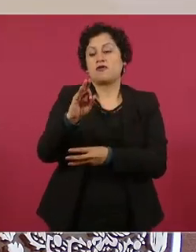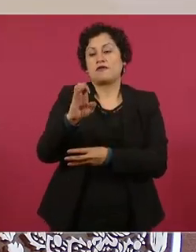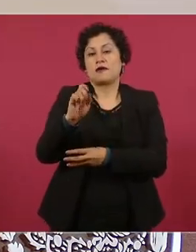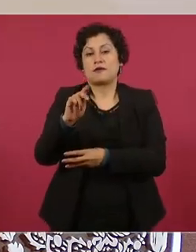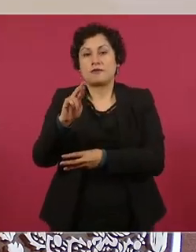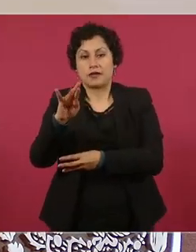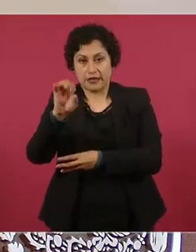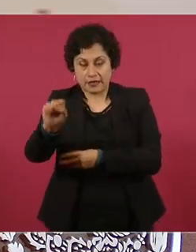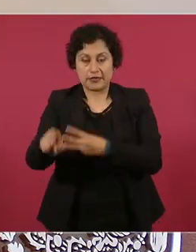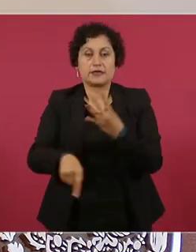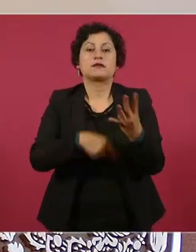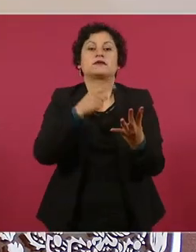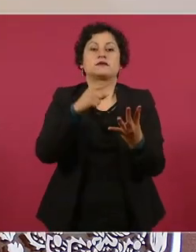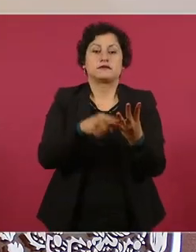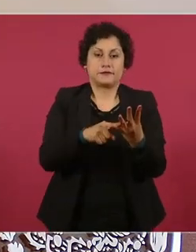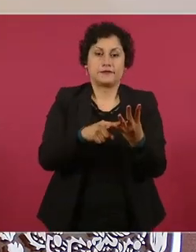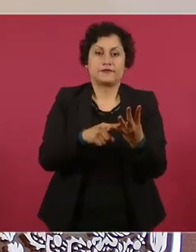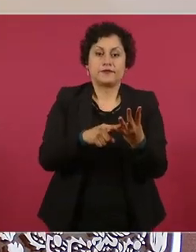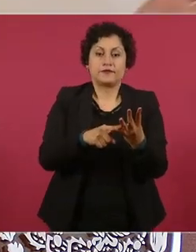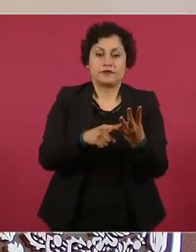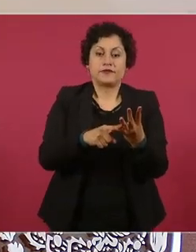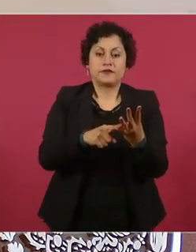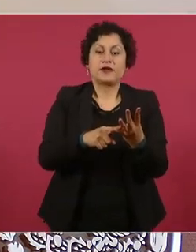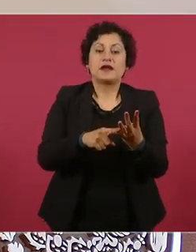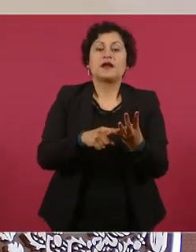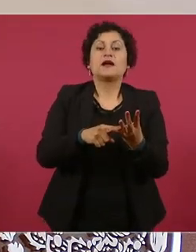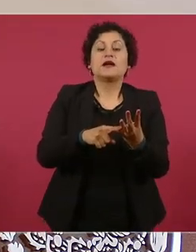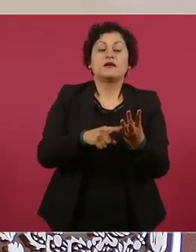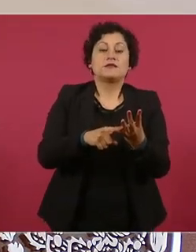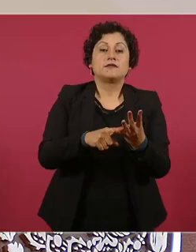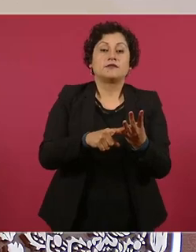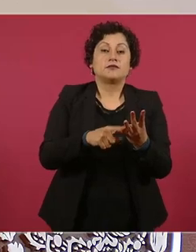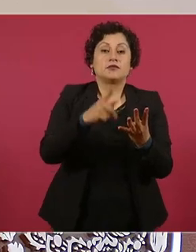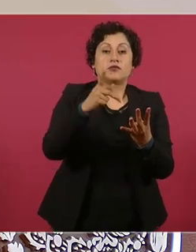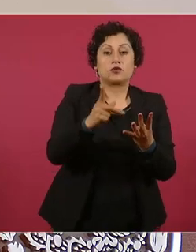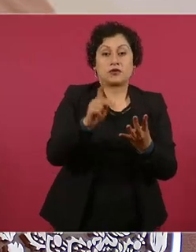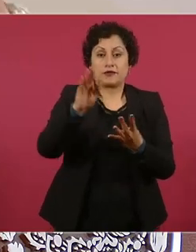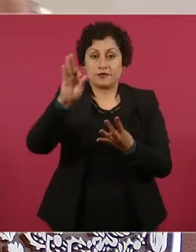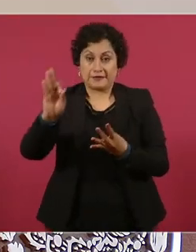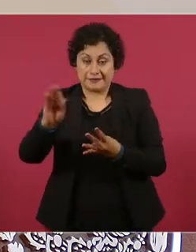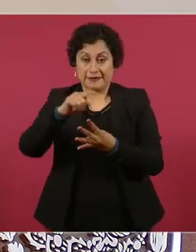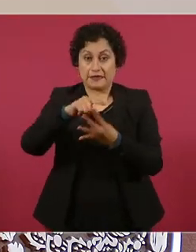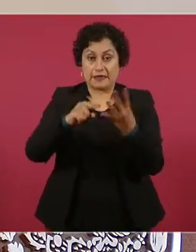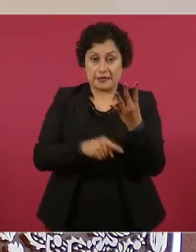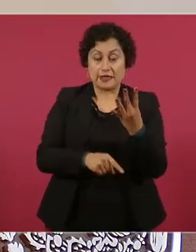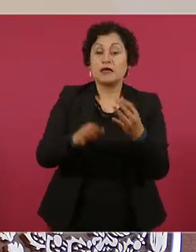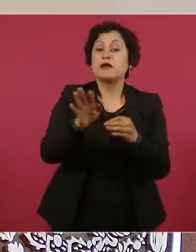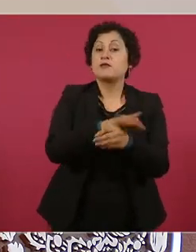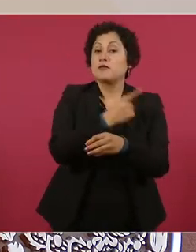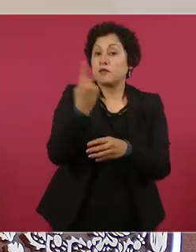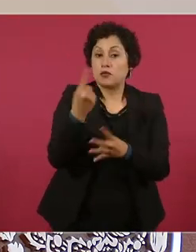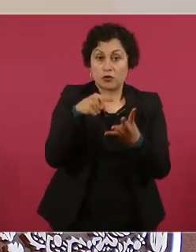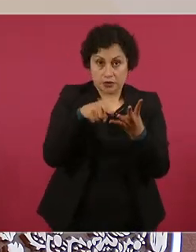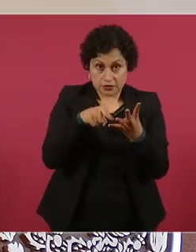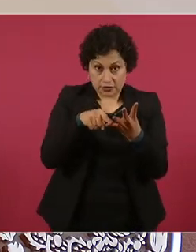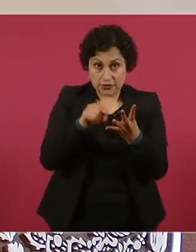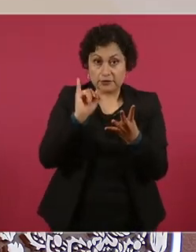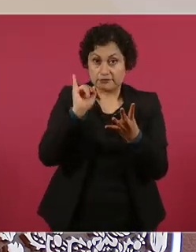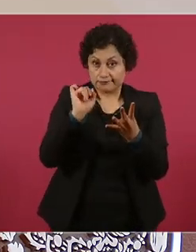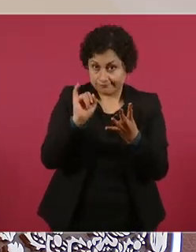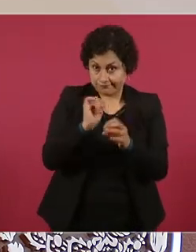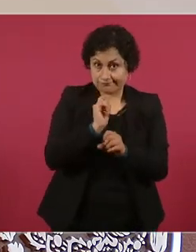participa la Procuraduría Fiscal, porque se han seguido los pasos de la